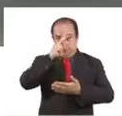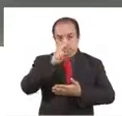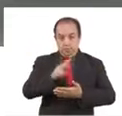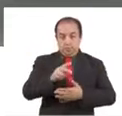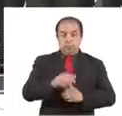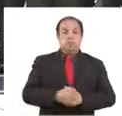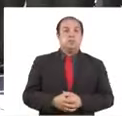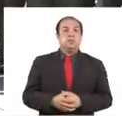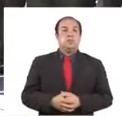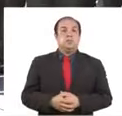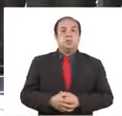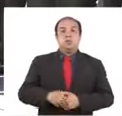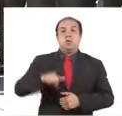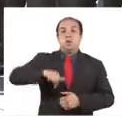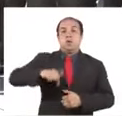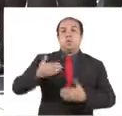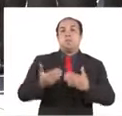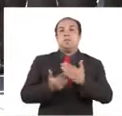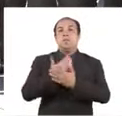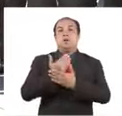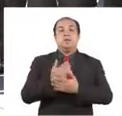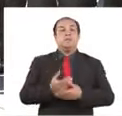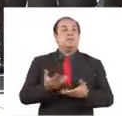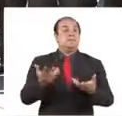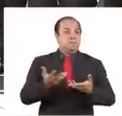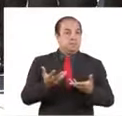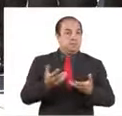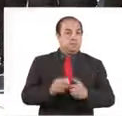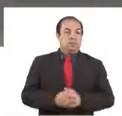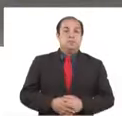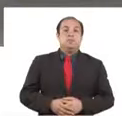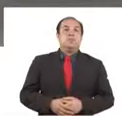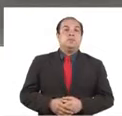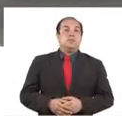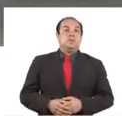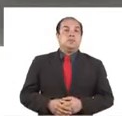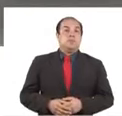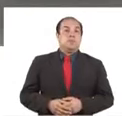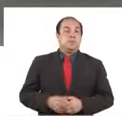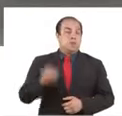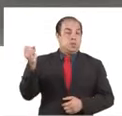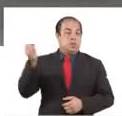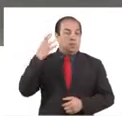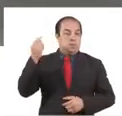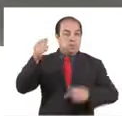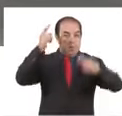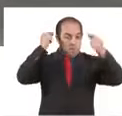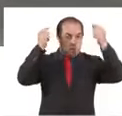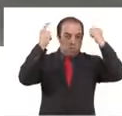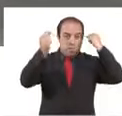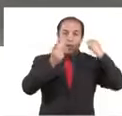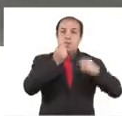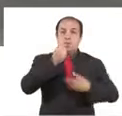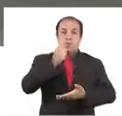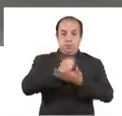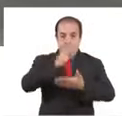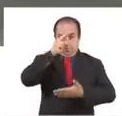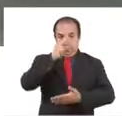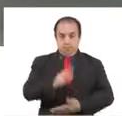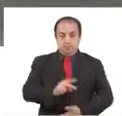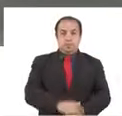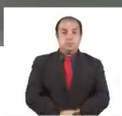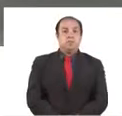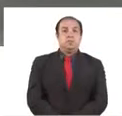México, en donde en esta mañana llevaremos a cabo la ceremonia de graduación de la Policía de la Ciudad de